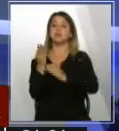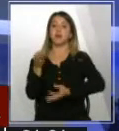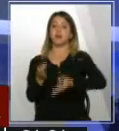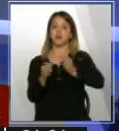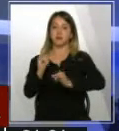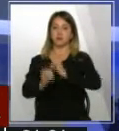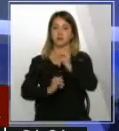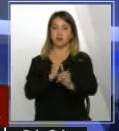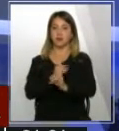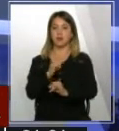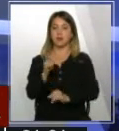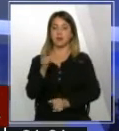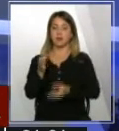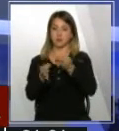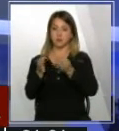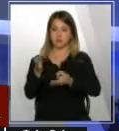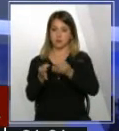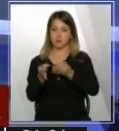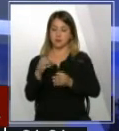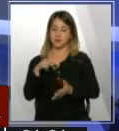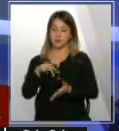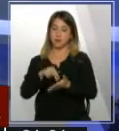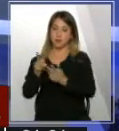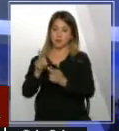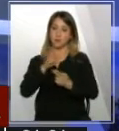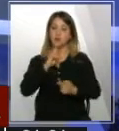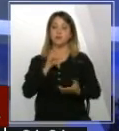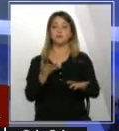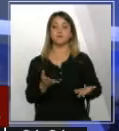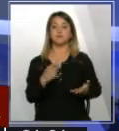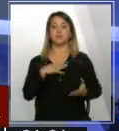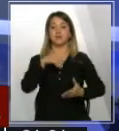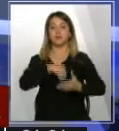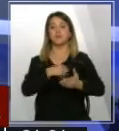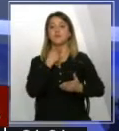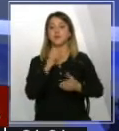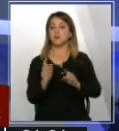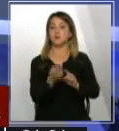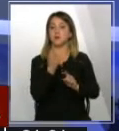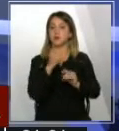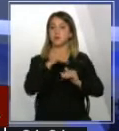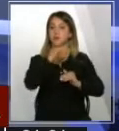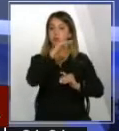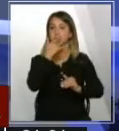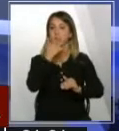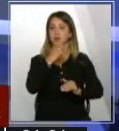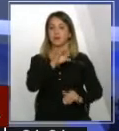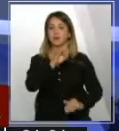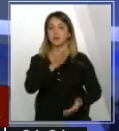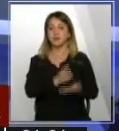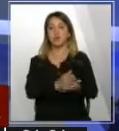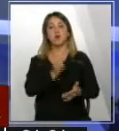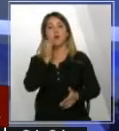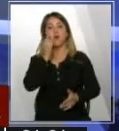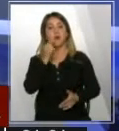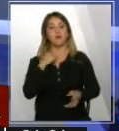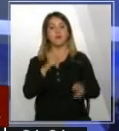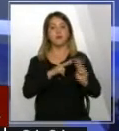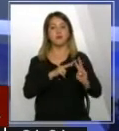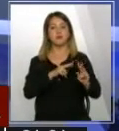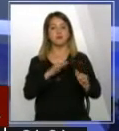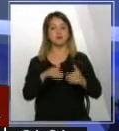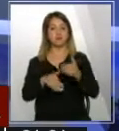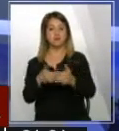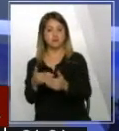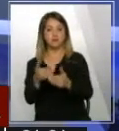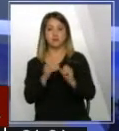Justicia. Los dichos del ministro pueden ser la primera voz dentro de la nueva mayoría para que el Panzer defina cuál será su paso a seguir. Si